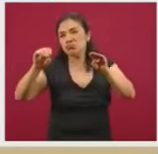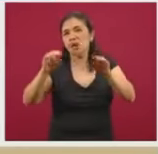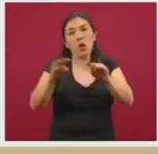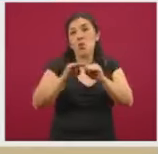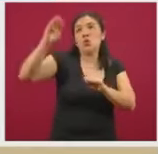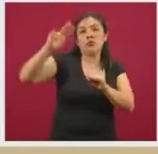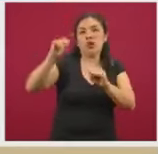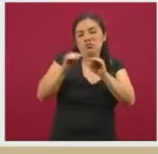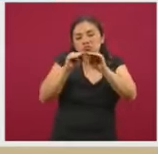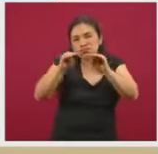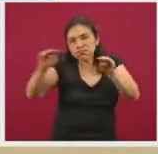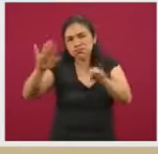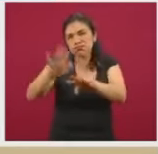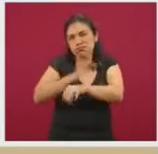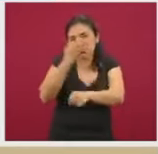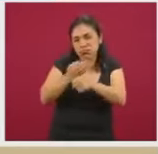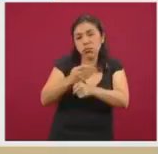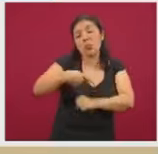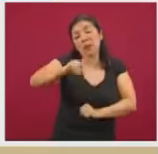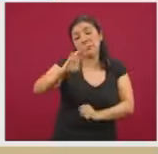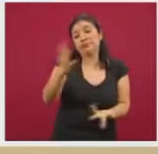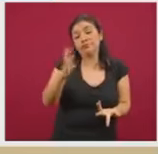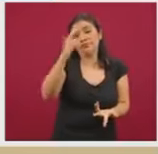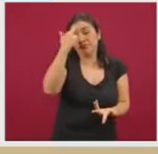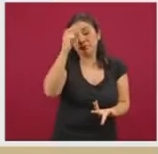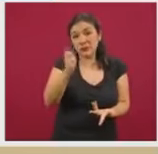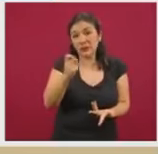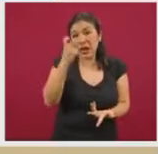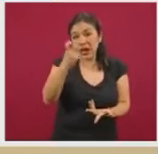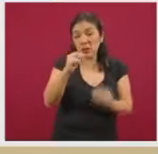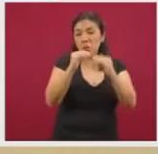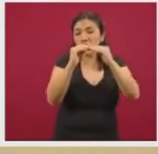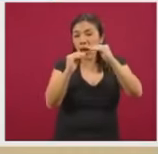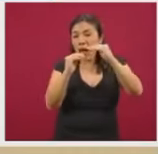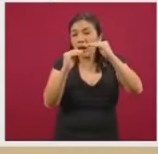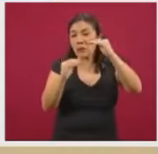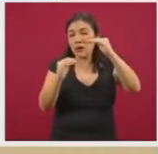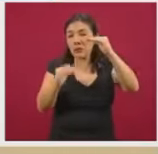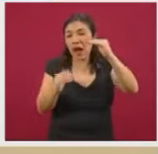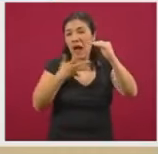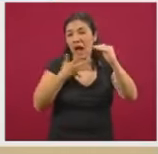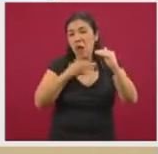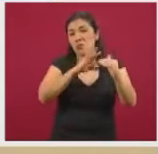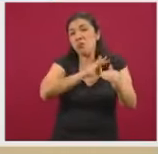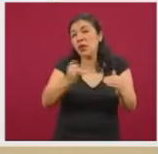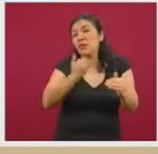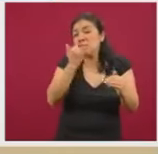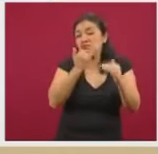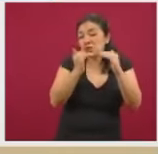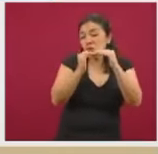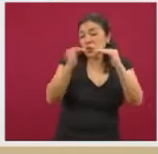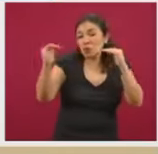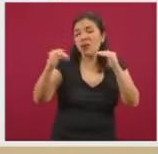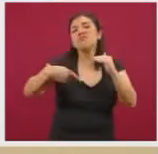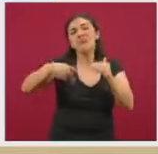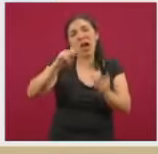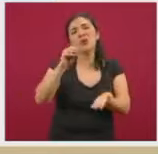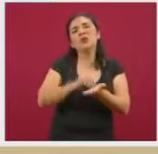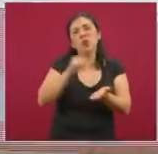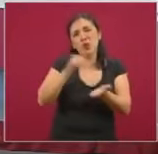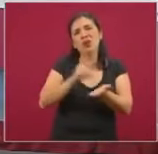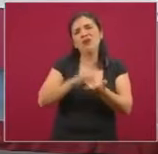poco más estable, aunque recalcamos que a pesar de esa disminución y de la meseta que se pudiera lograr, todavía